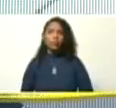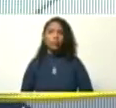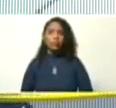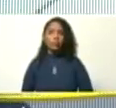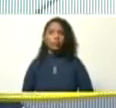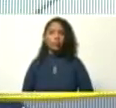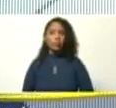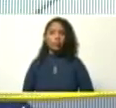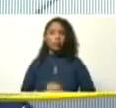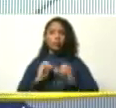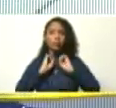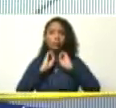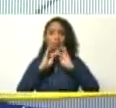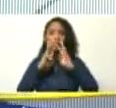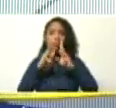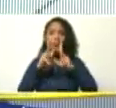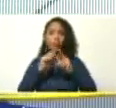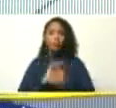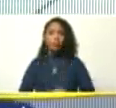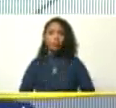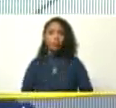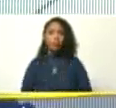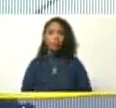Les contaba que